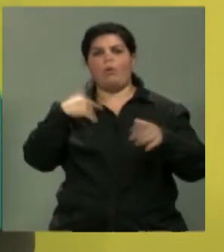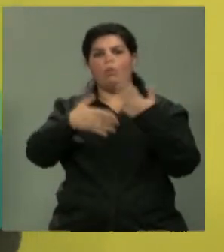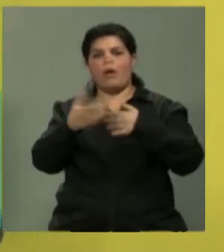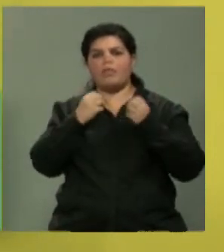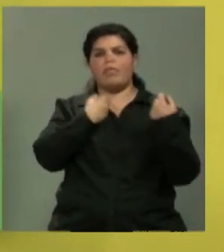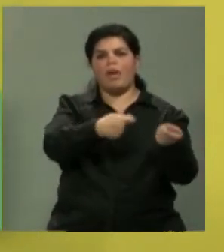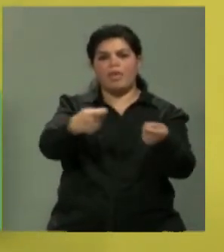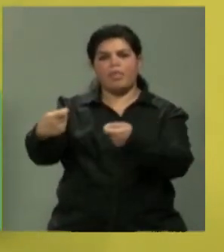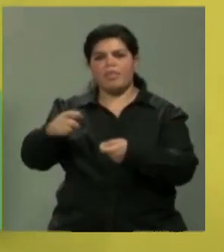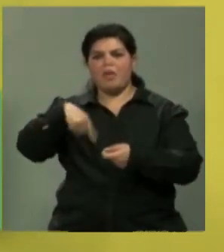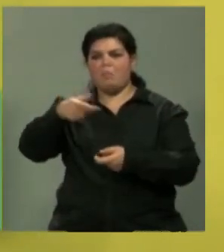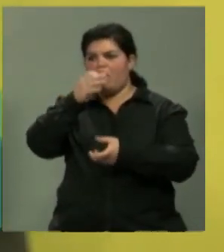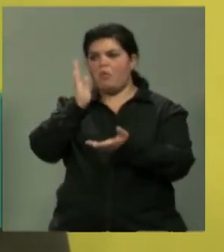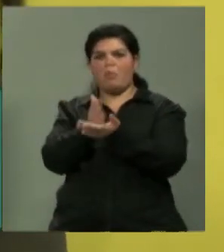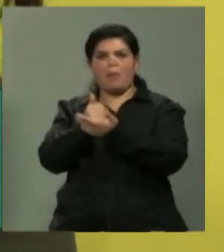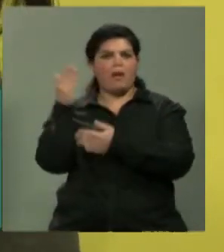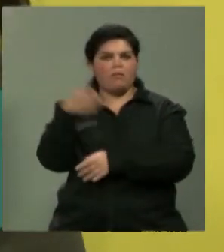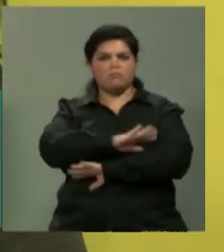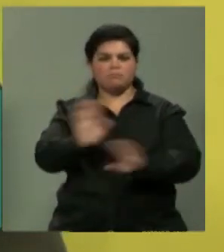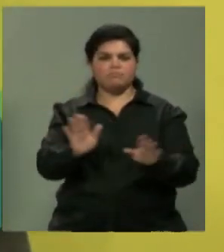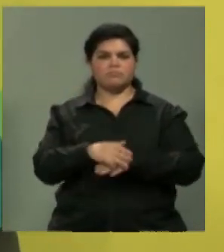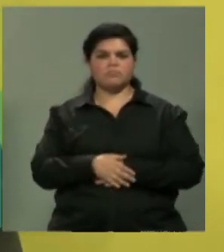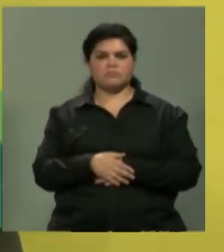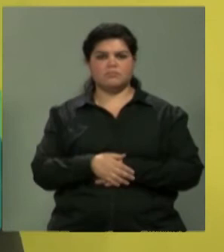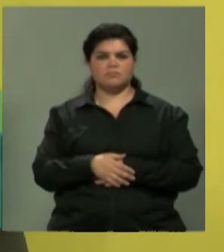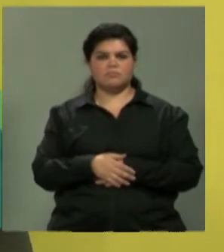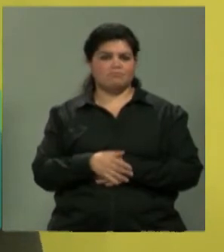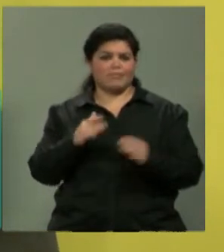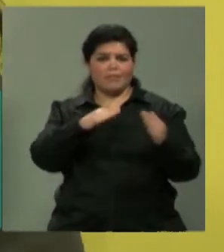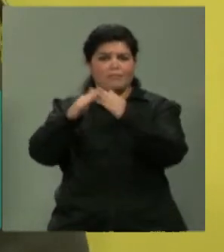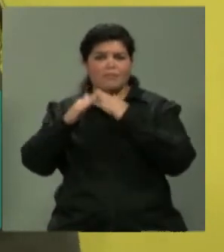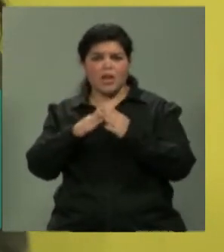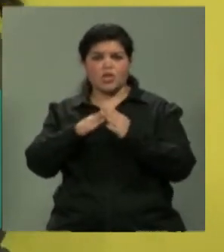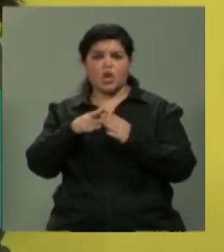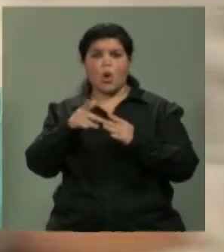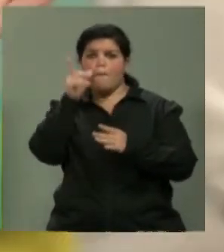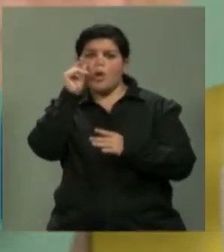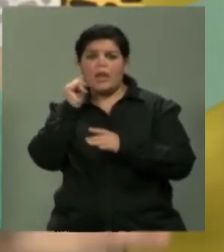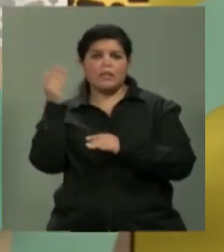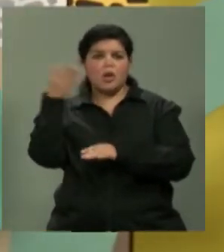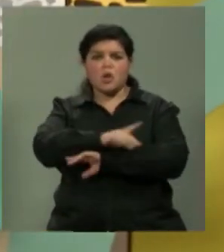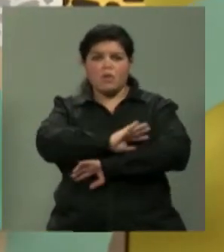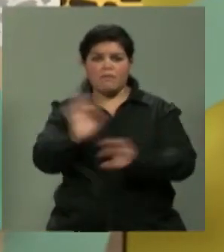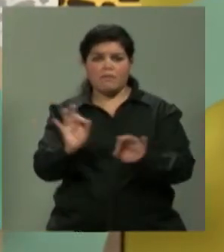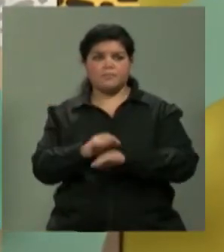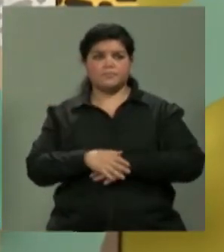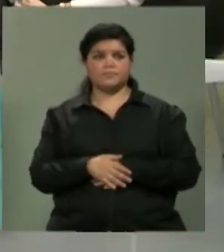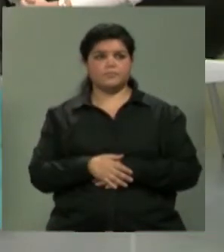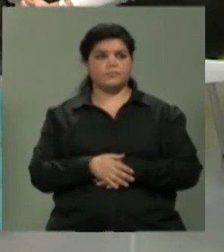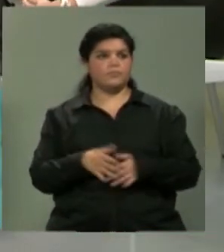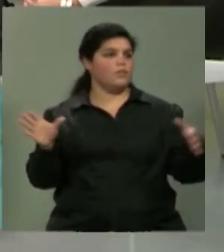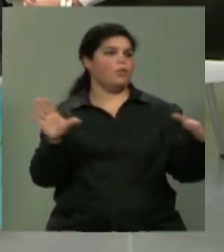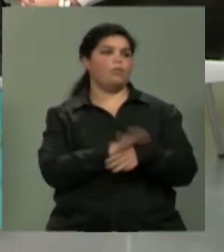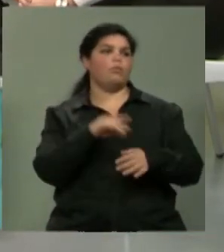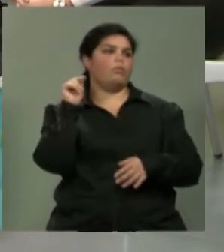se lo digo, o sea, con experiencia de militancia en los barrios, de que no está el Estado en los barrios, de que los El pibes... Estado en tu barrio. Ella decía... Magnífico programa. Magnífico